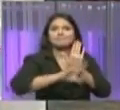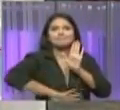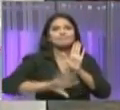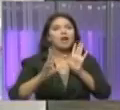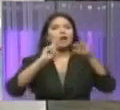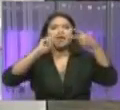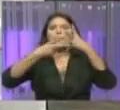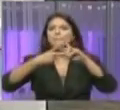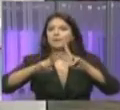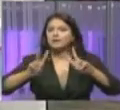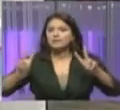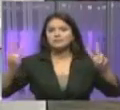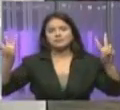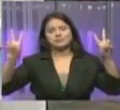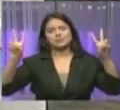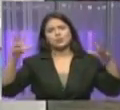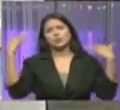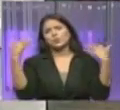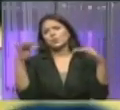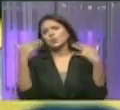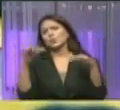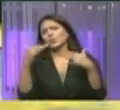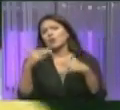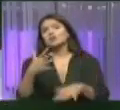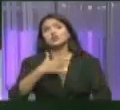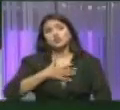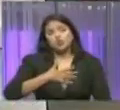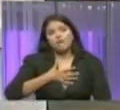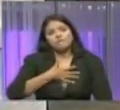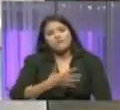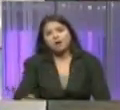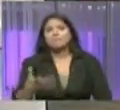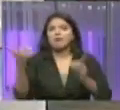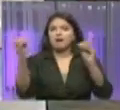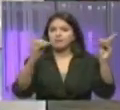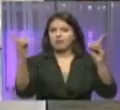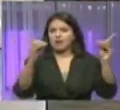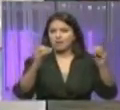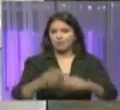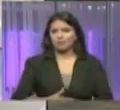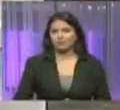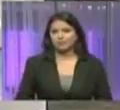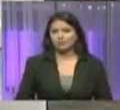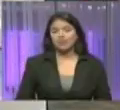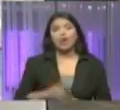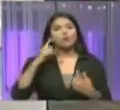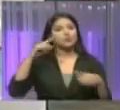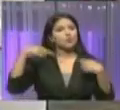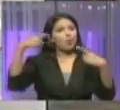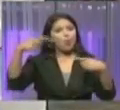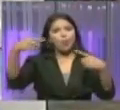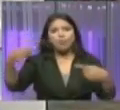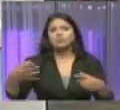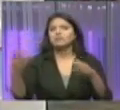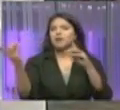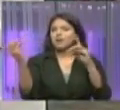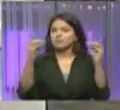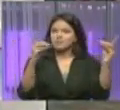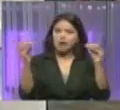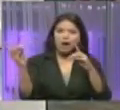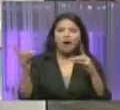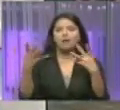paz. Bastante he trazado mi mano para el diálogo. Y todos los días andamos en diálogo